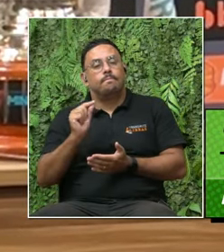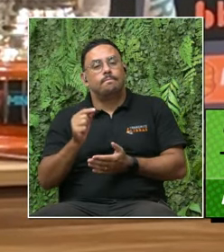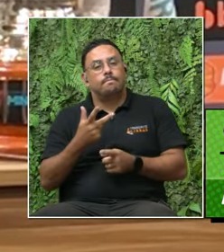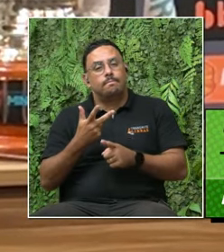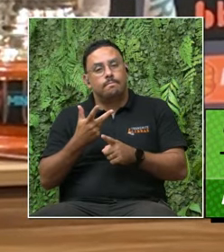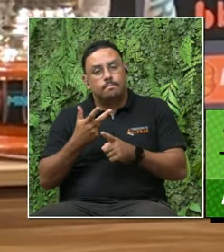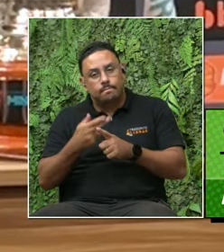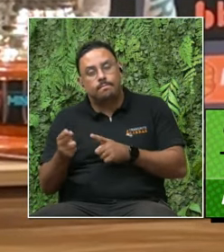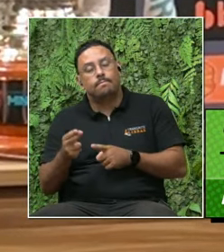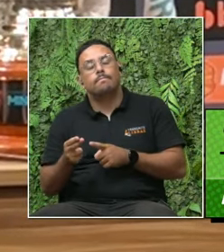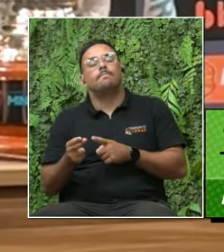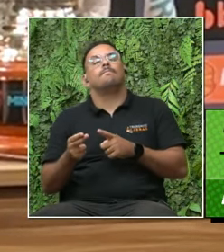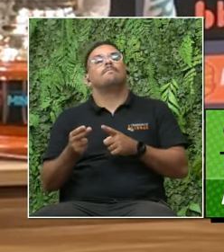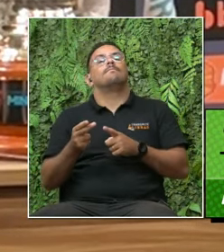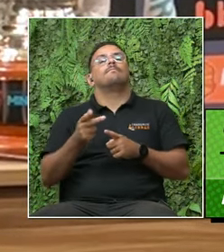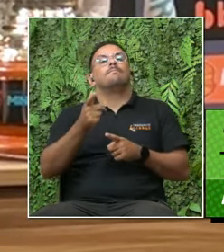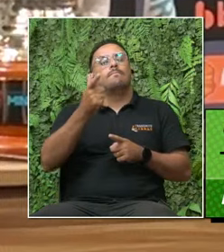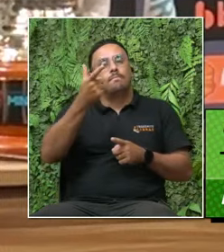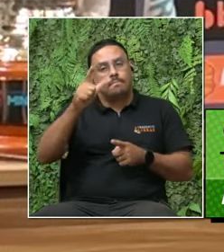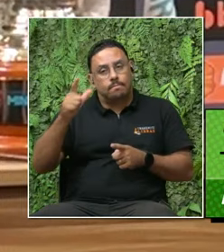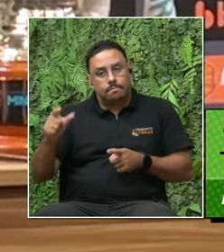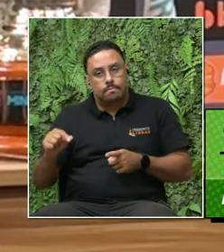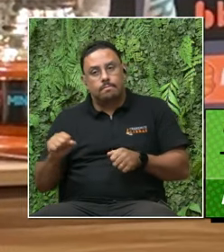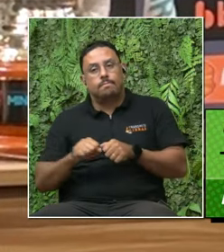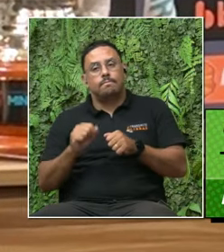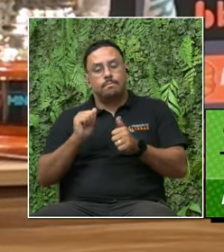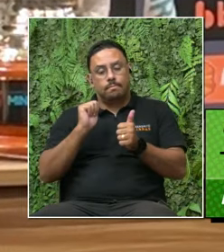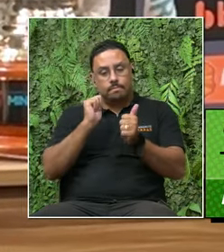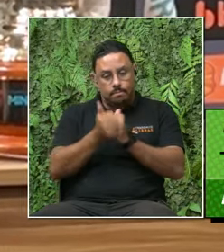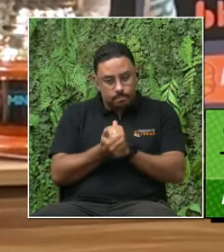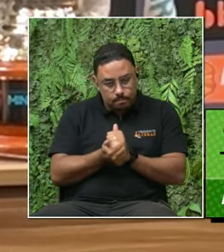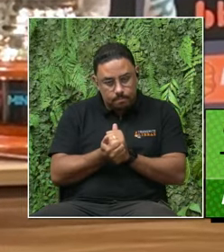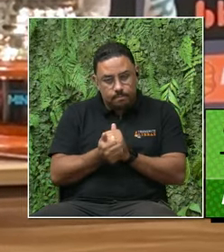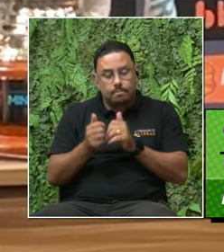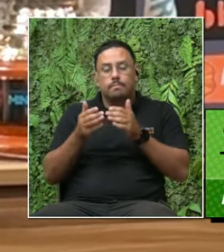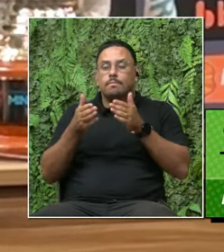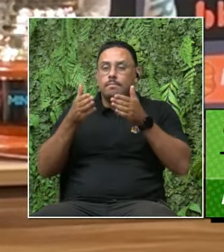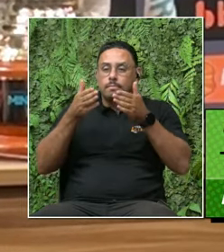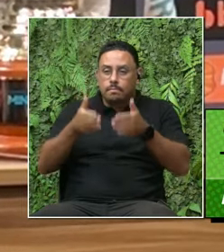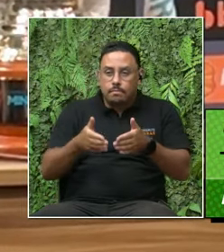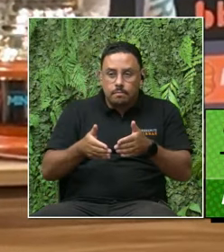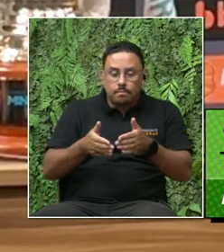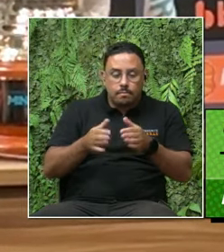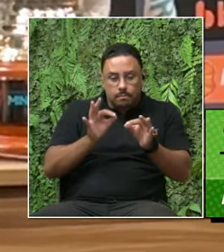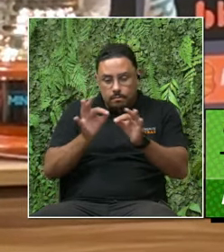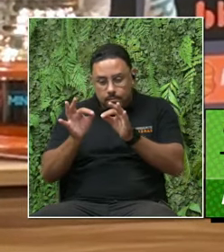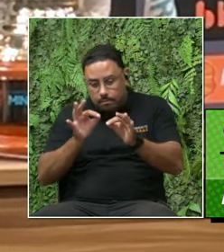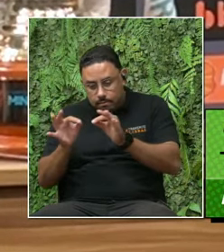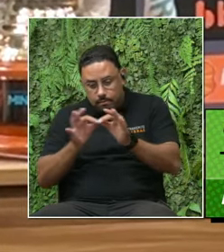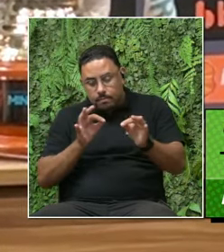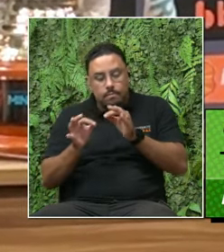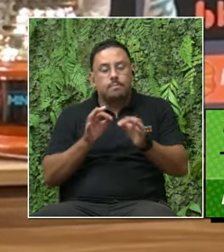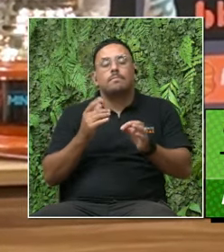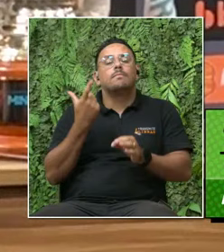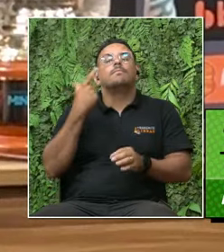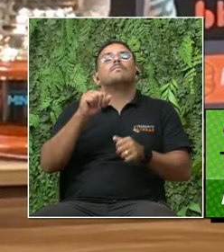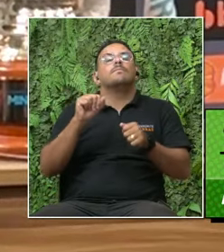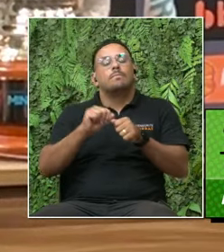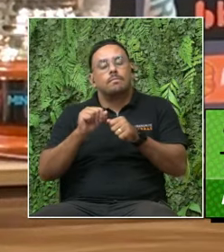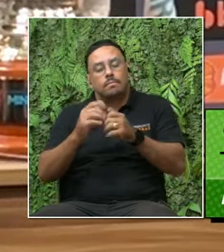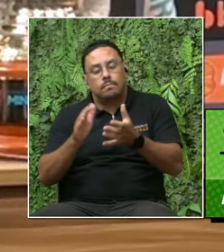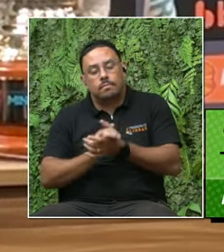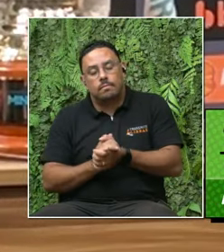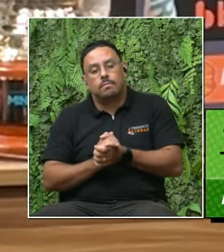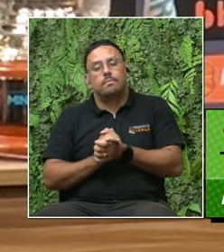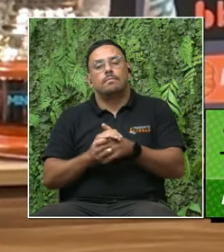Victoria si nosotros hacíamos nuestro juego y l adelante nuestro plan deego la posibil gan